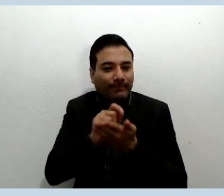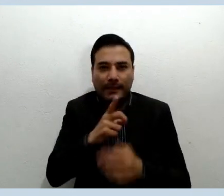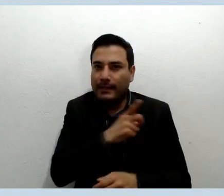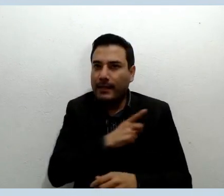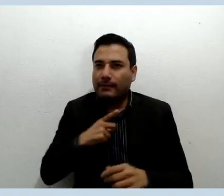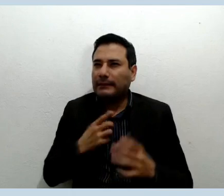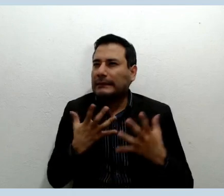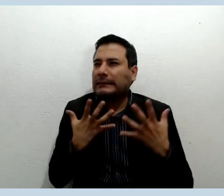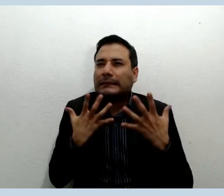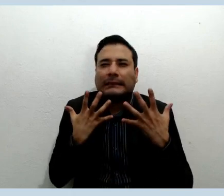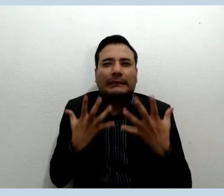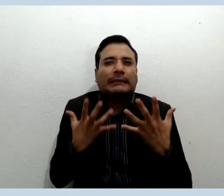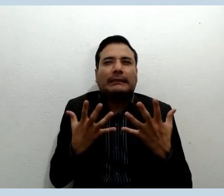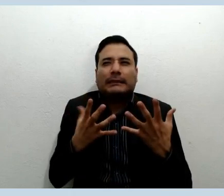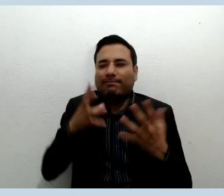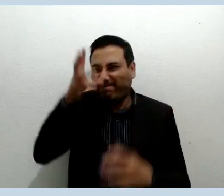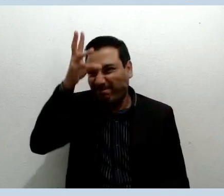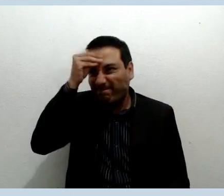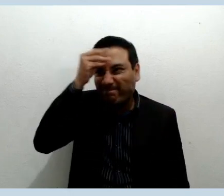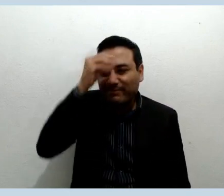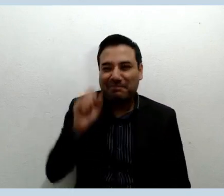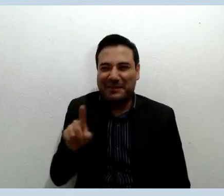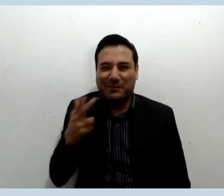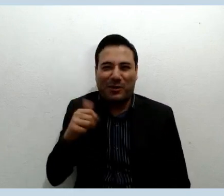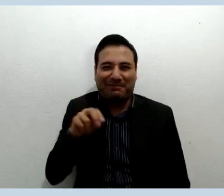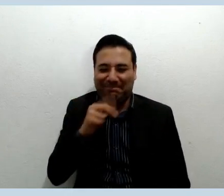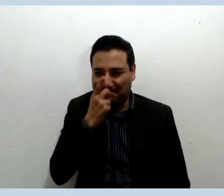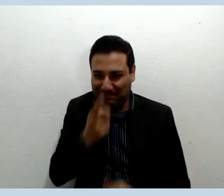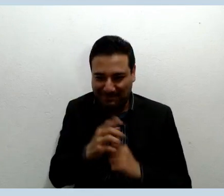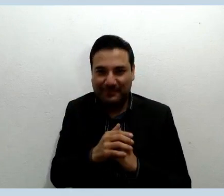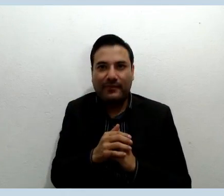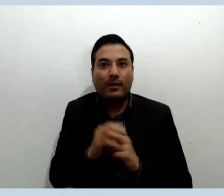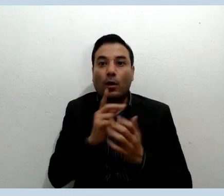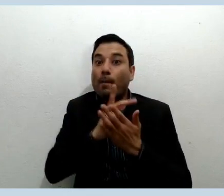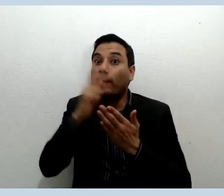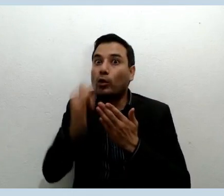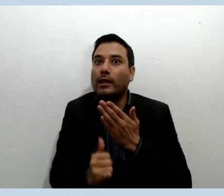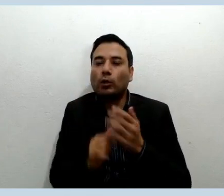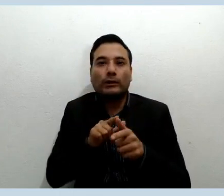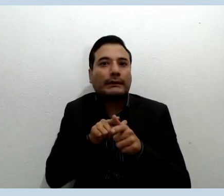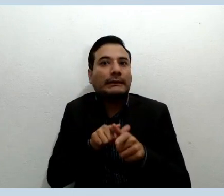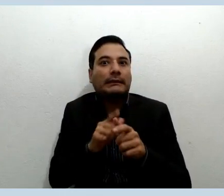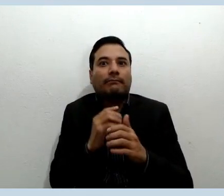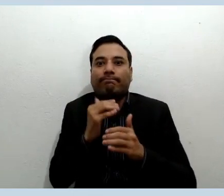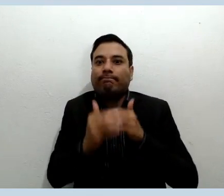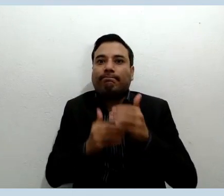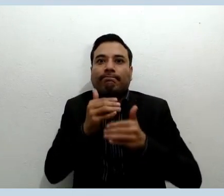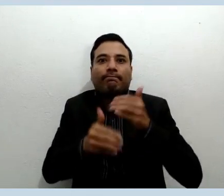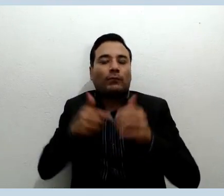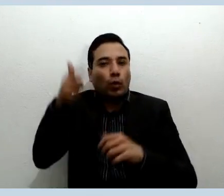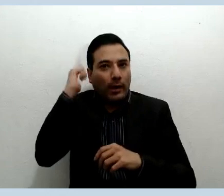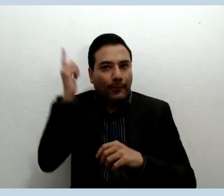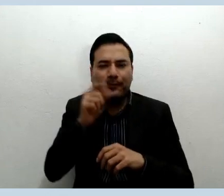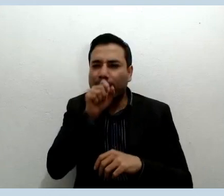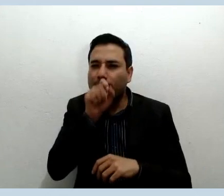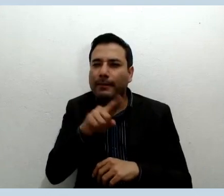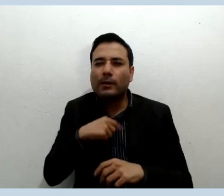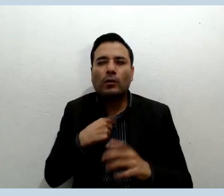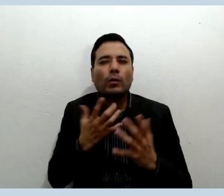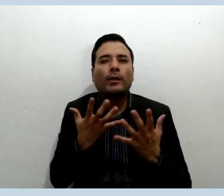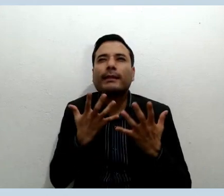han retana y también que el proyecto continúe y este también deseo